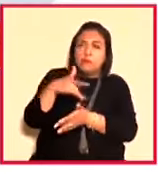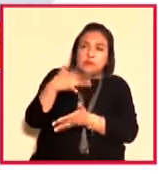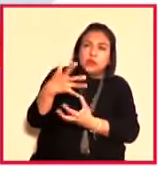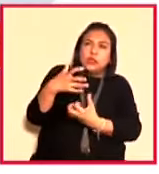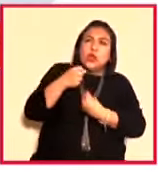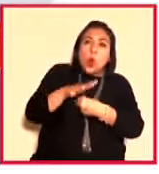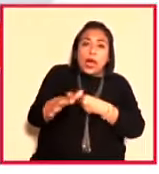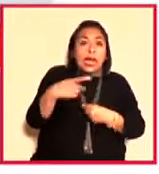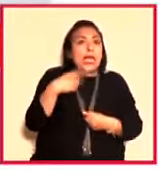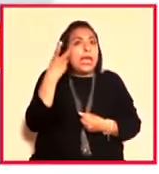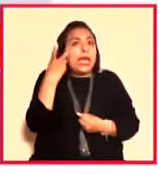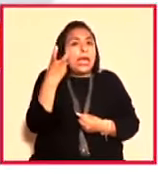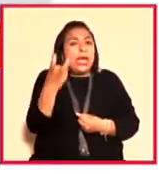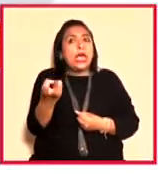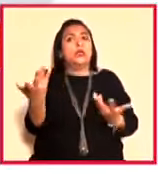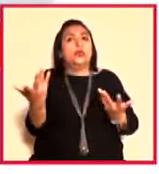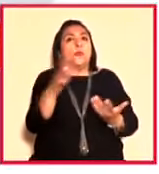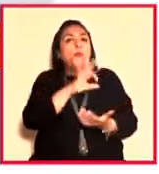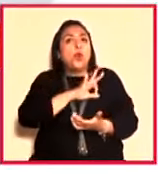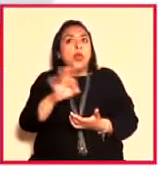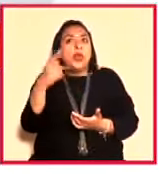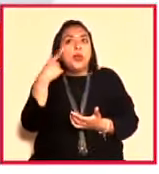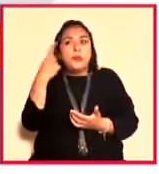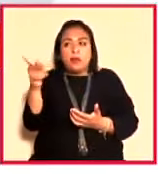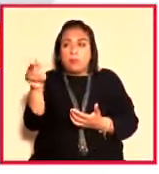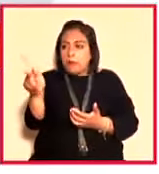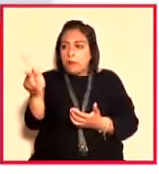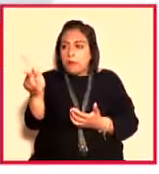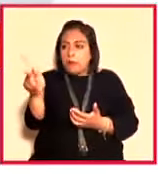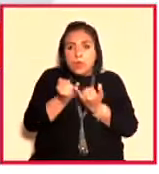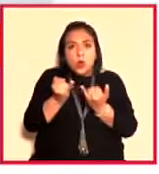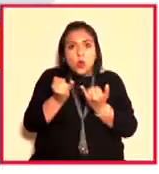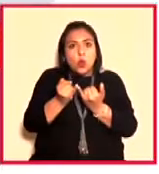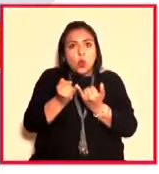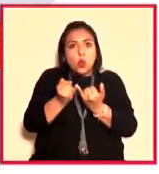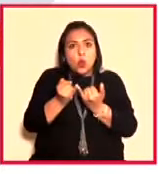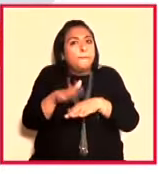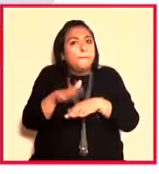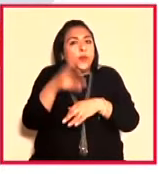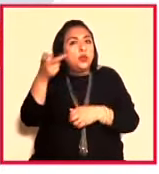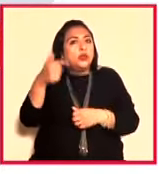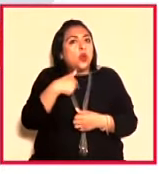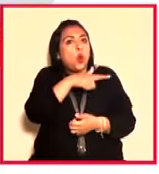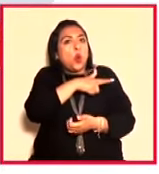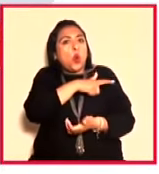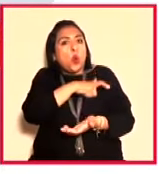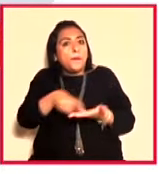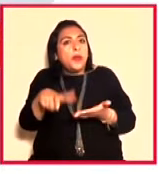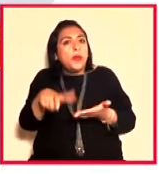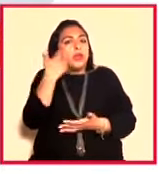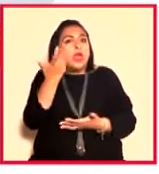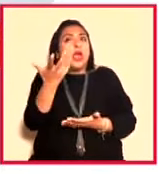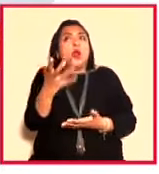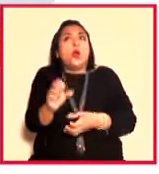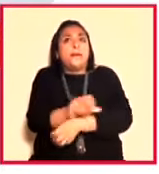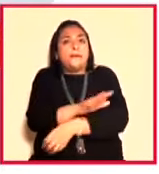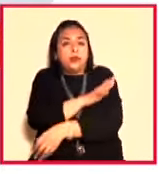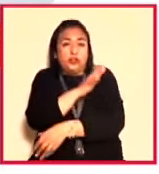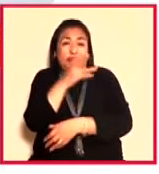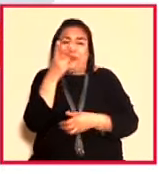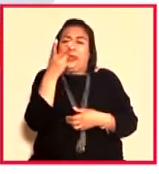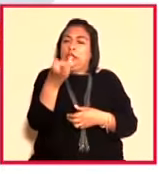eso de poder encontrar qué cosas tiene uno en común con el artista que hacen que su obra nos emocione tanto, ¿no? Y eso es un